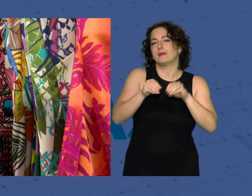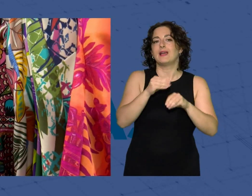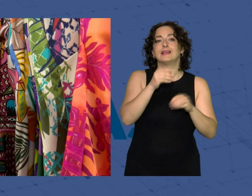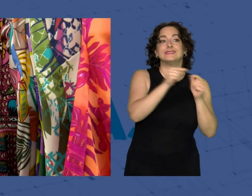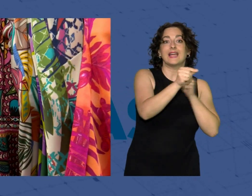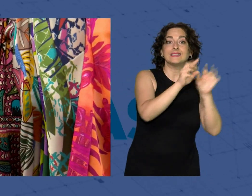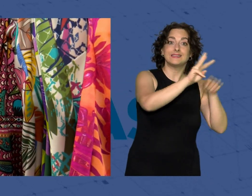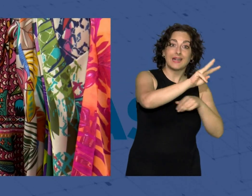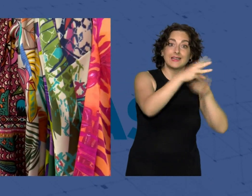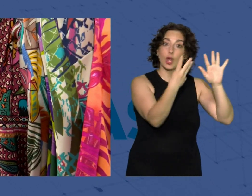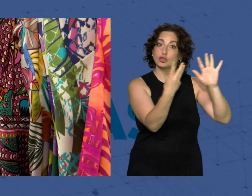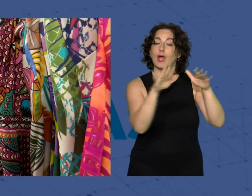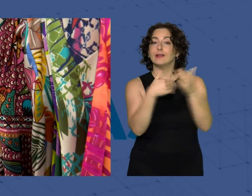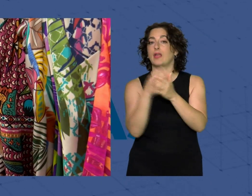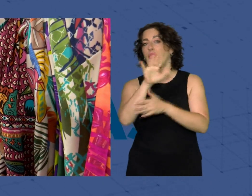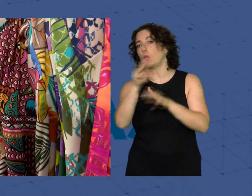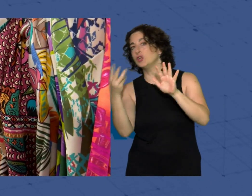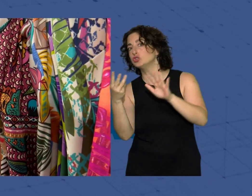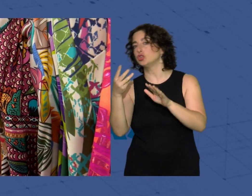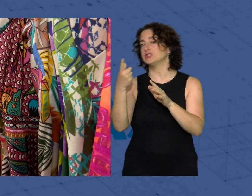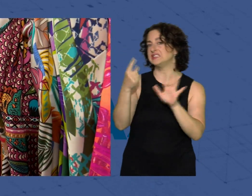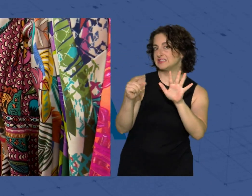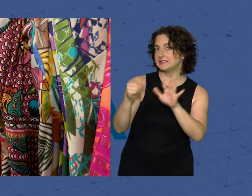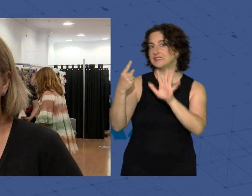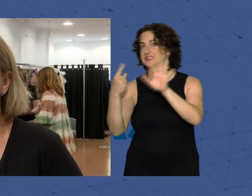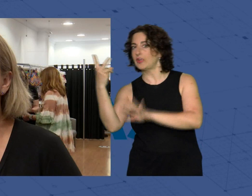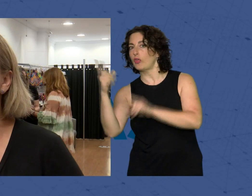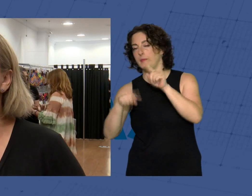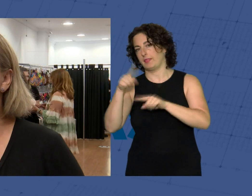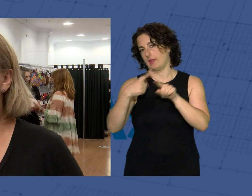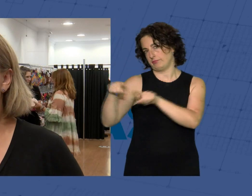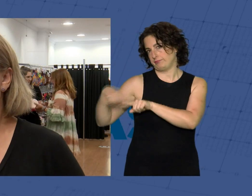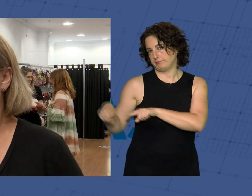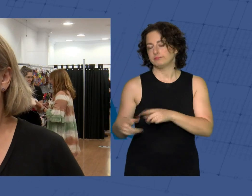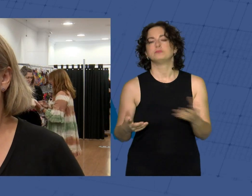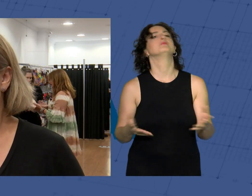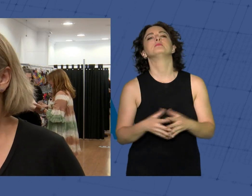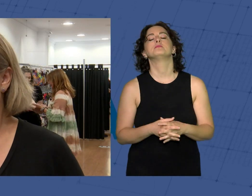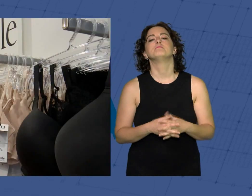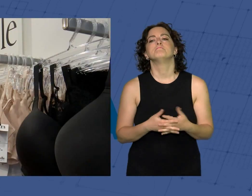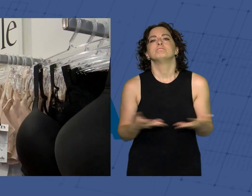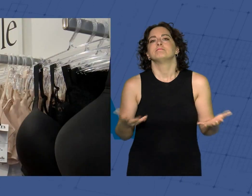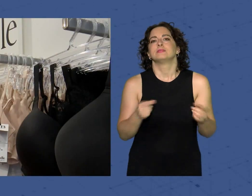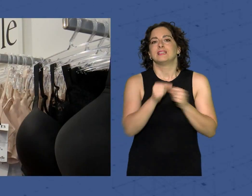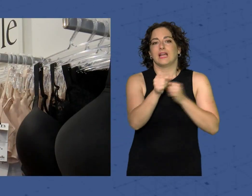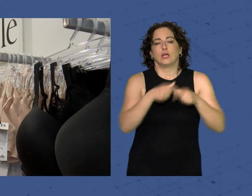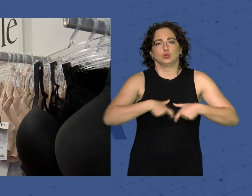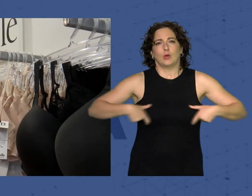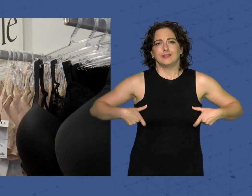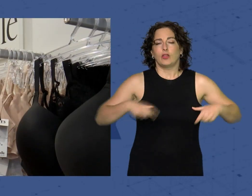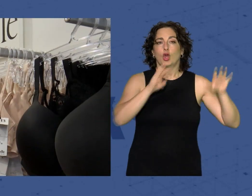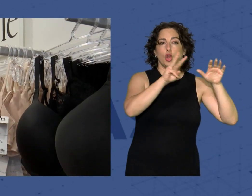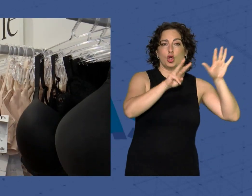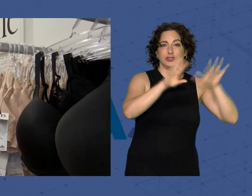hasta la 58, 60, 62, dependiendo de qué artículos, y tallas de sujetador desde la